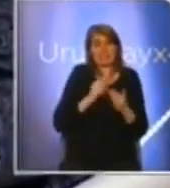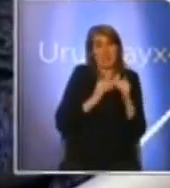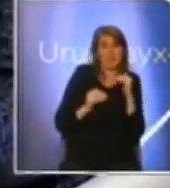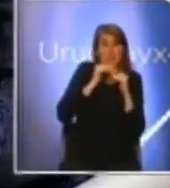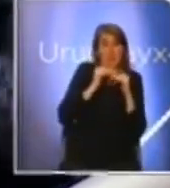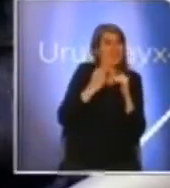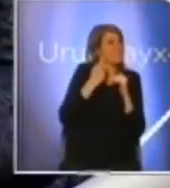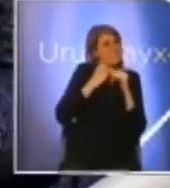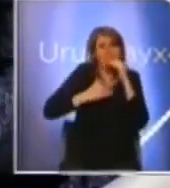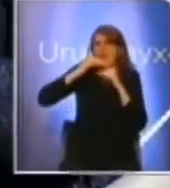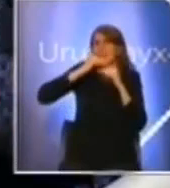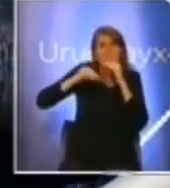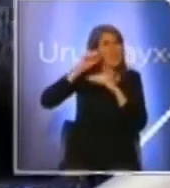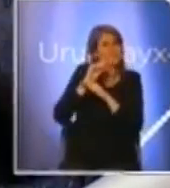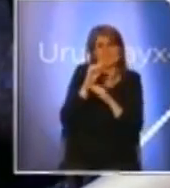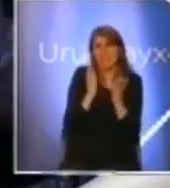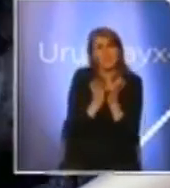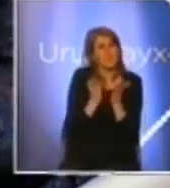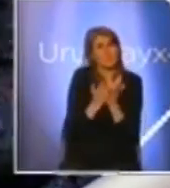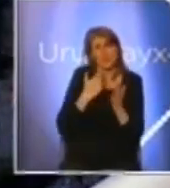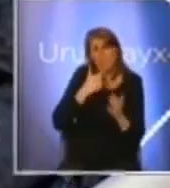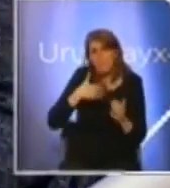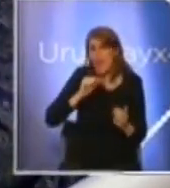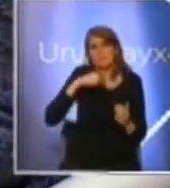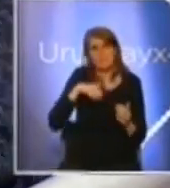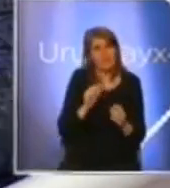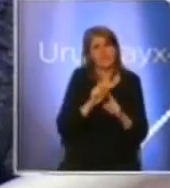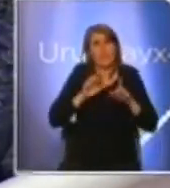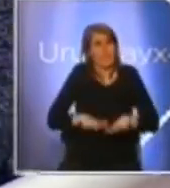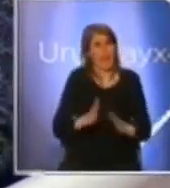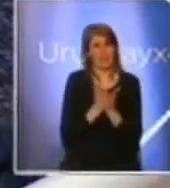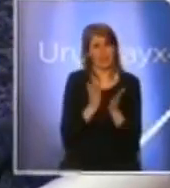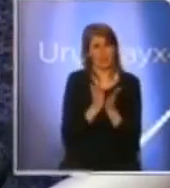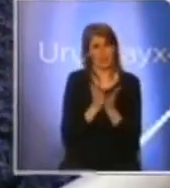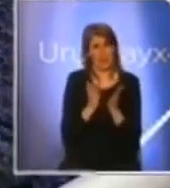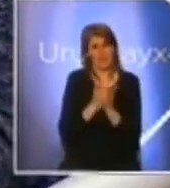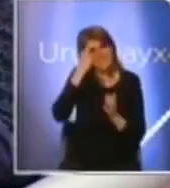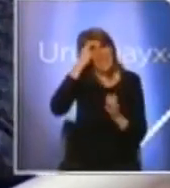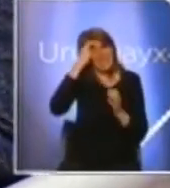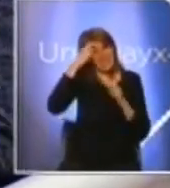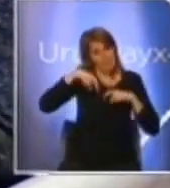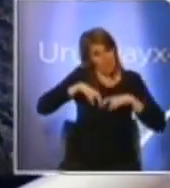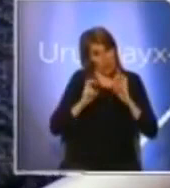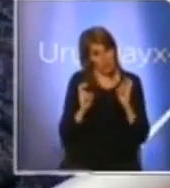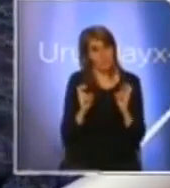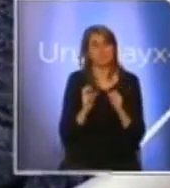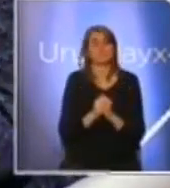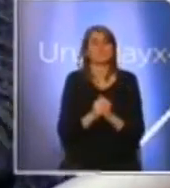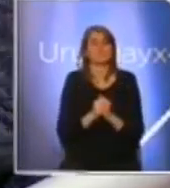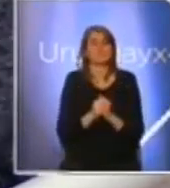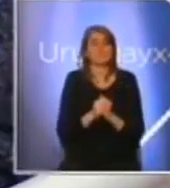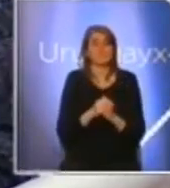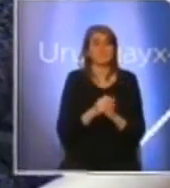seguir a más, es parte de la formación hacer una instancia de investigación postdoctoral. Y si bien